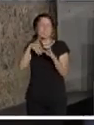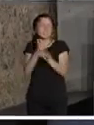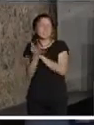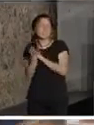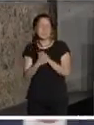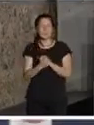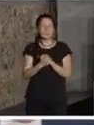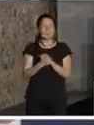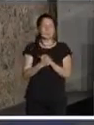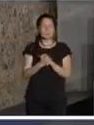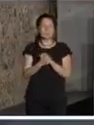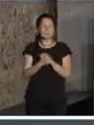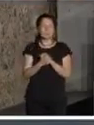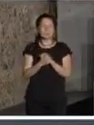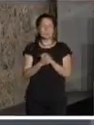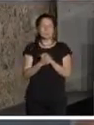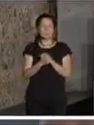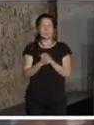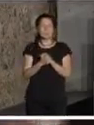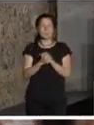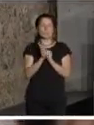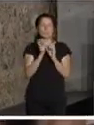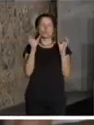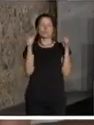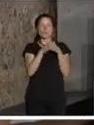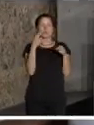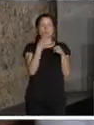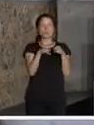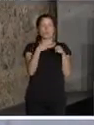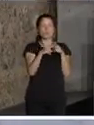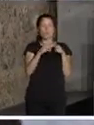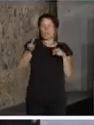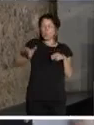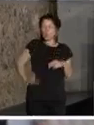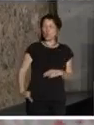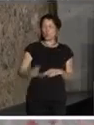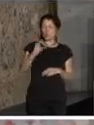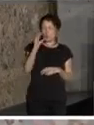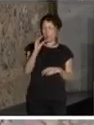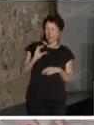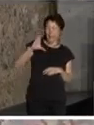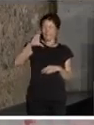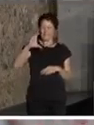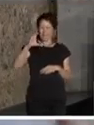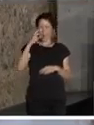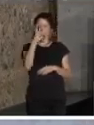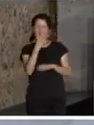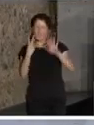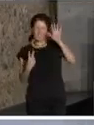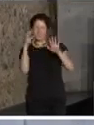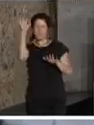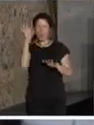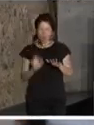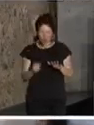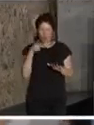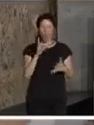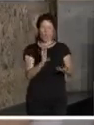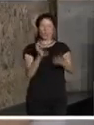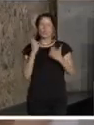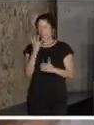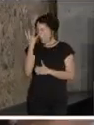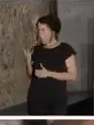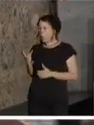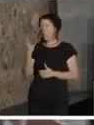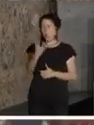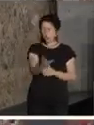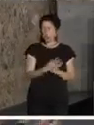voto a la fuerza política que ha conseguido subir el salario mínimo un 47% en estos